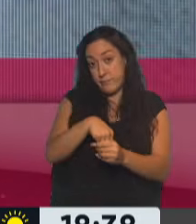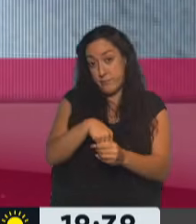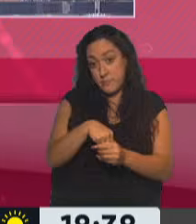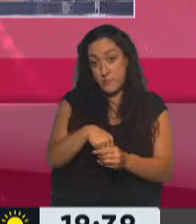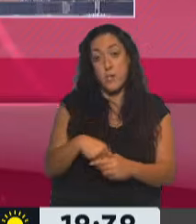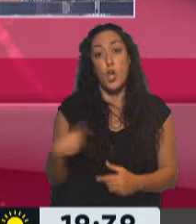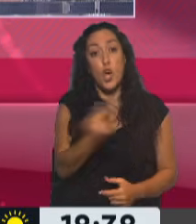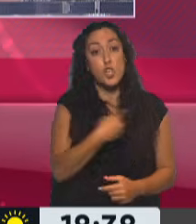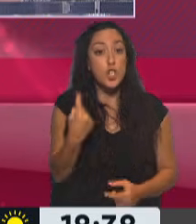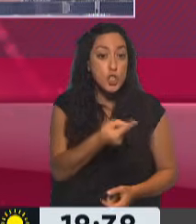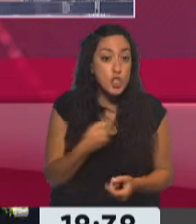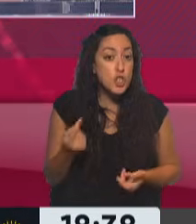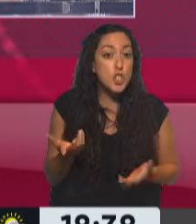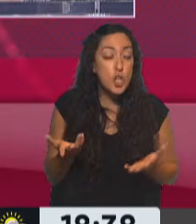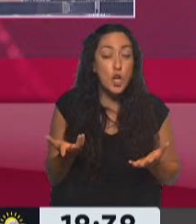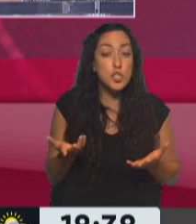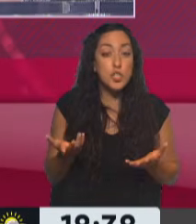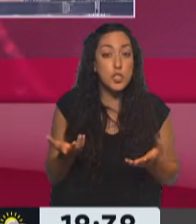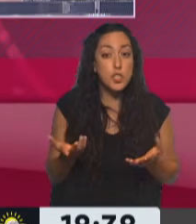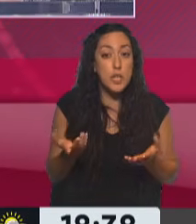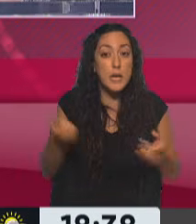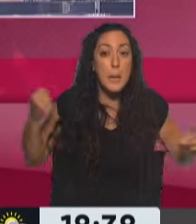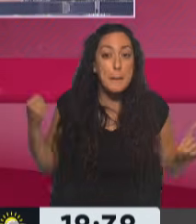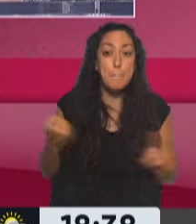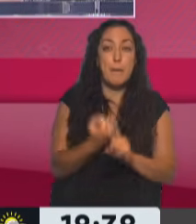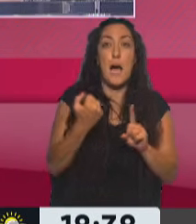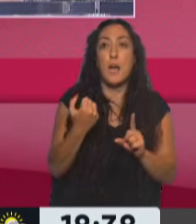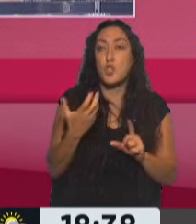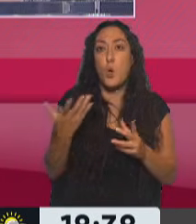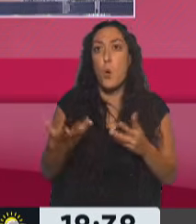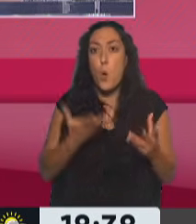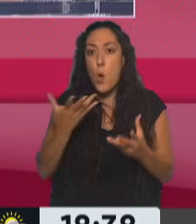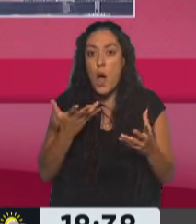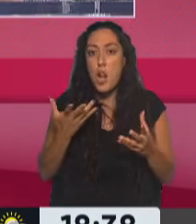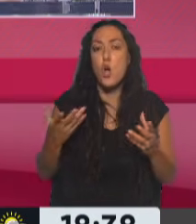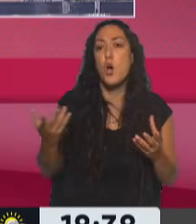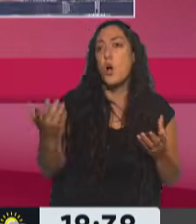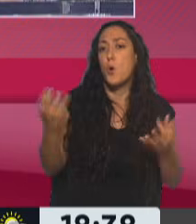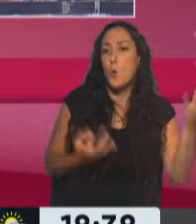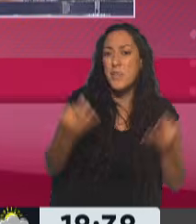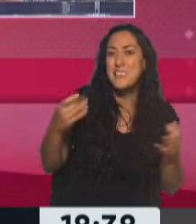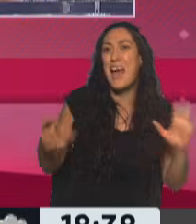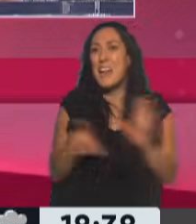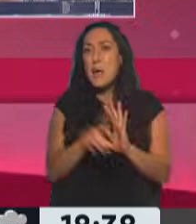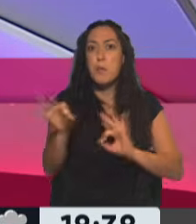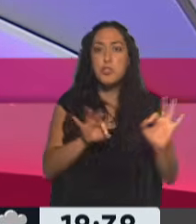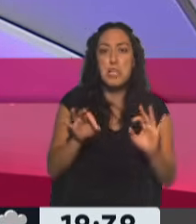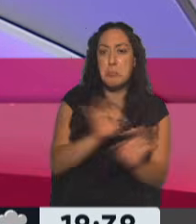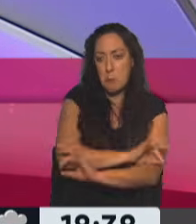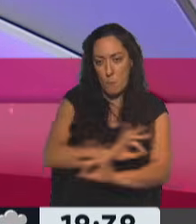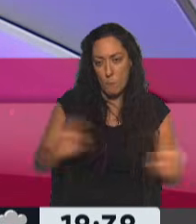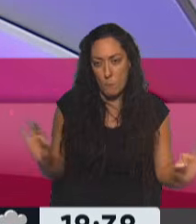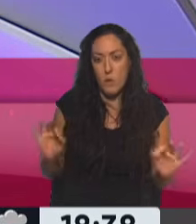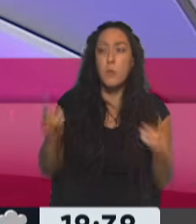teniendo básicamente un impacto o un rebote desde un punto de vista jurídico como iniciativa. Bien, profesor,